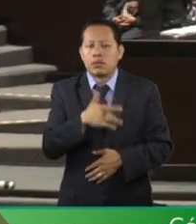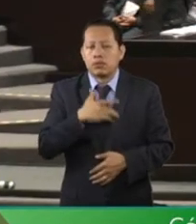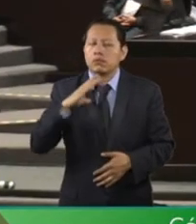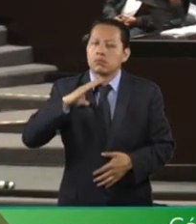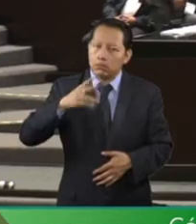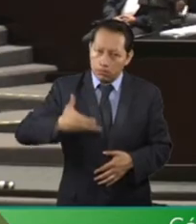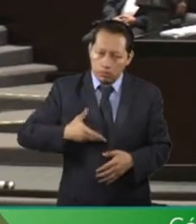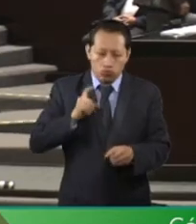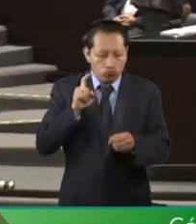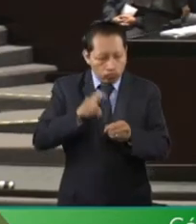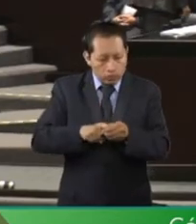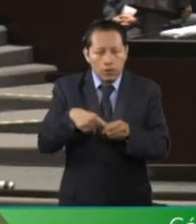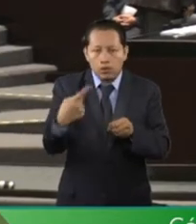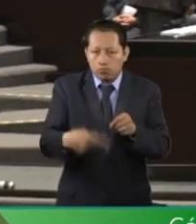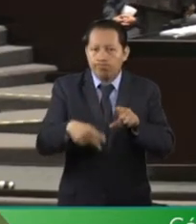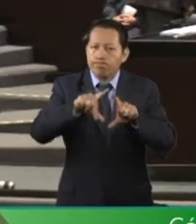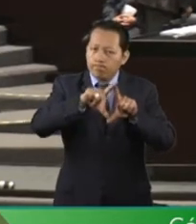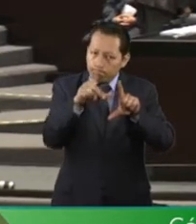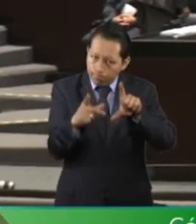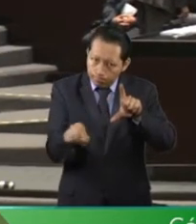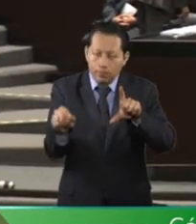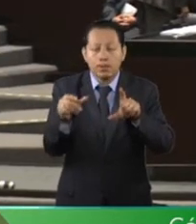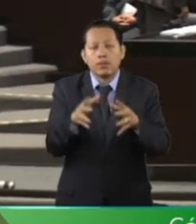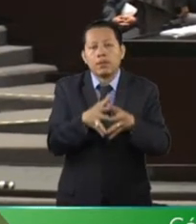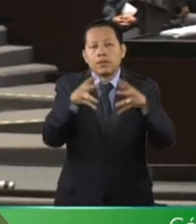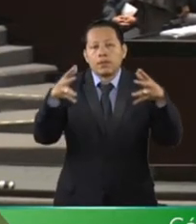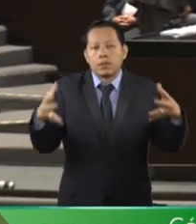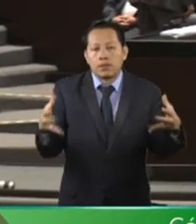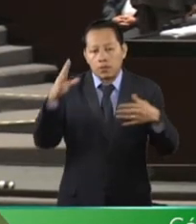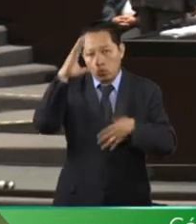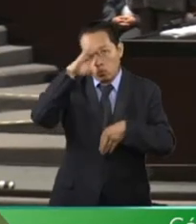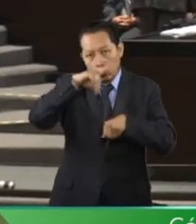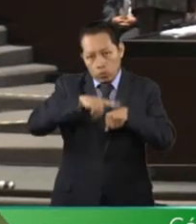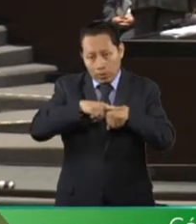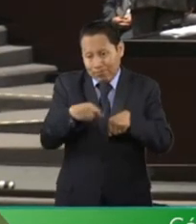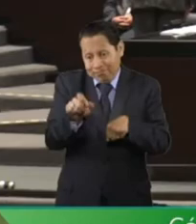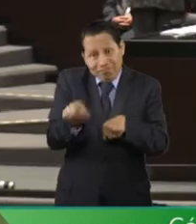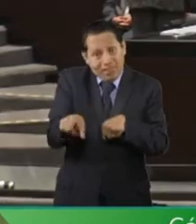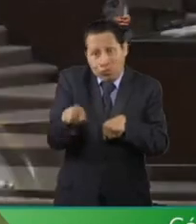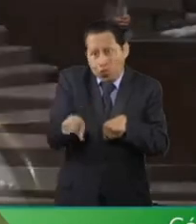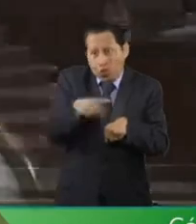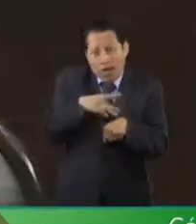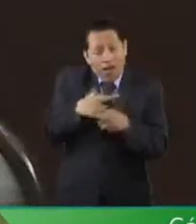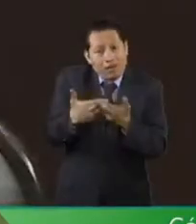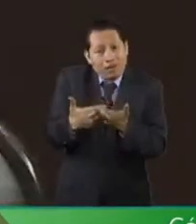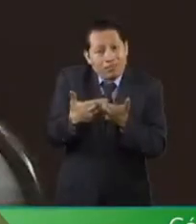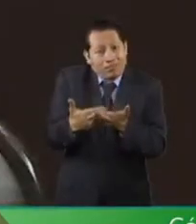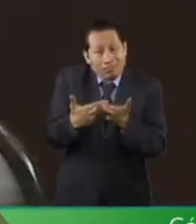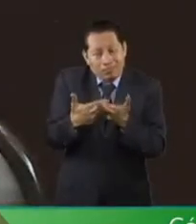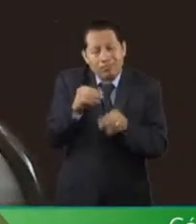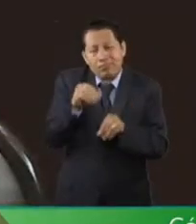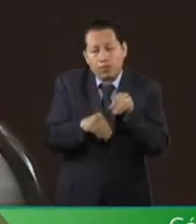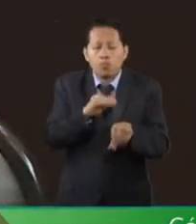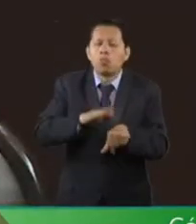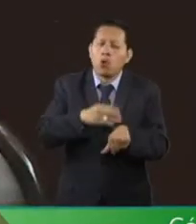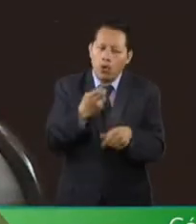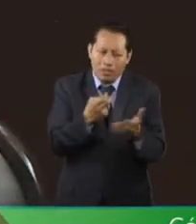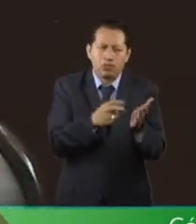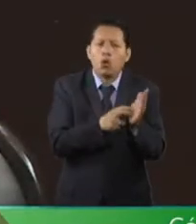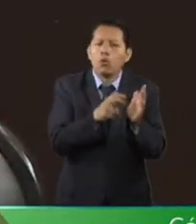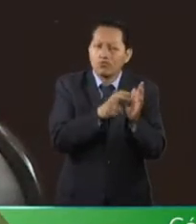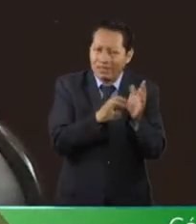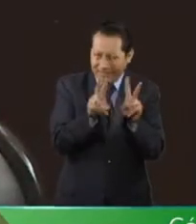ser parte de esta nación y de esta enorme cultura que además ellos son los mismos que la alimentan. Por eso estamos a favor de esta